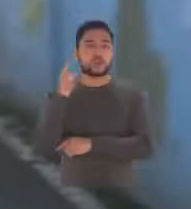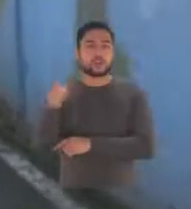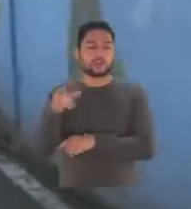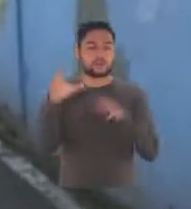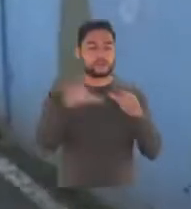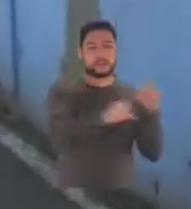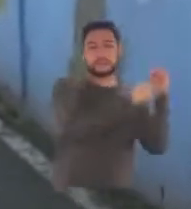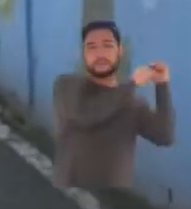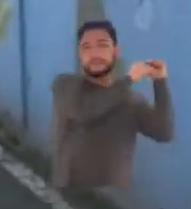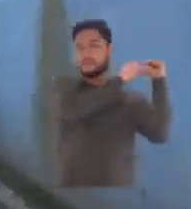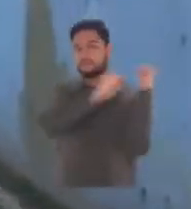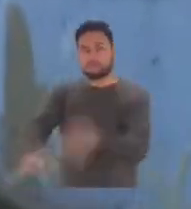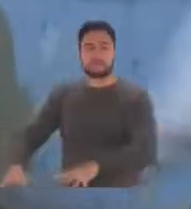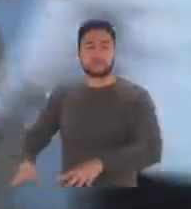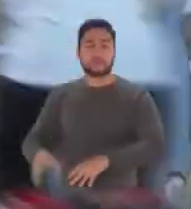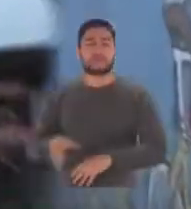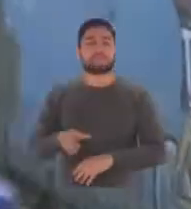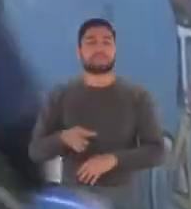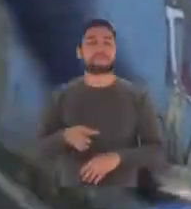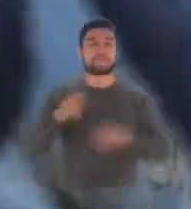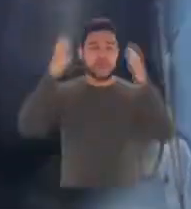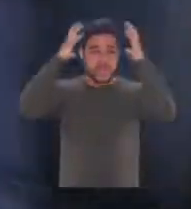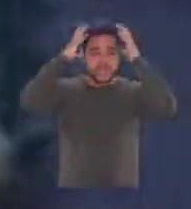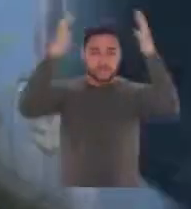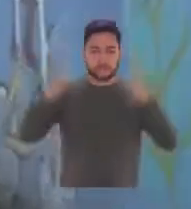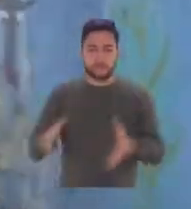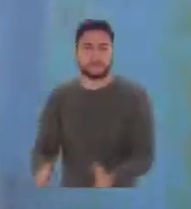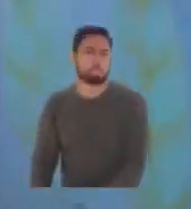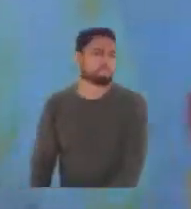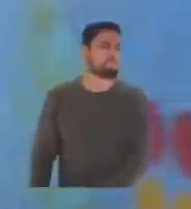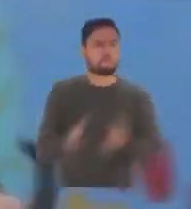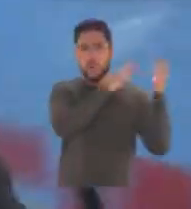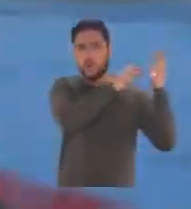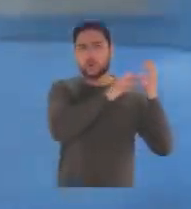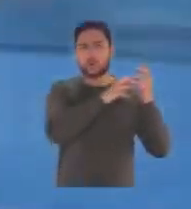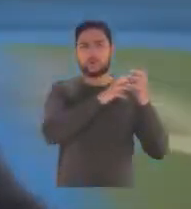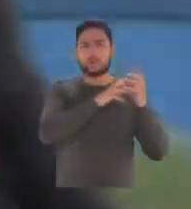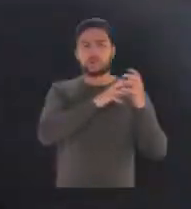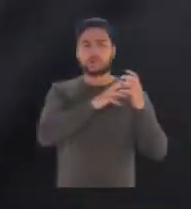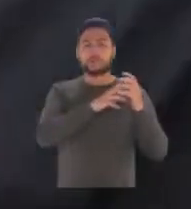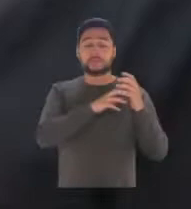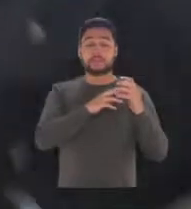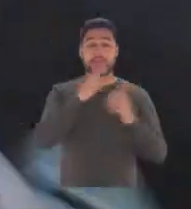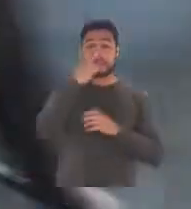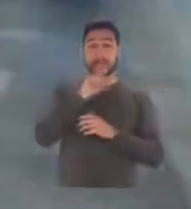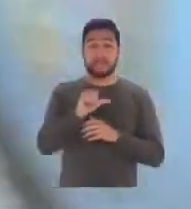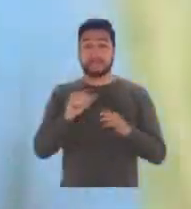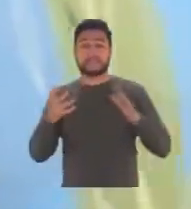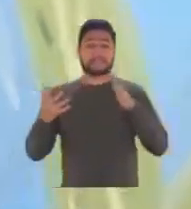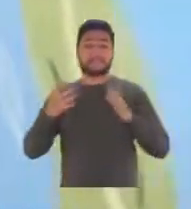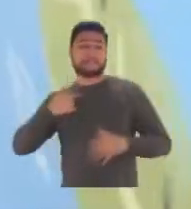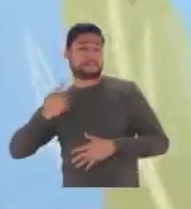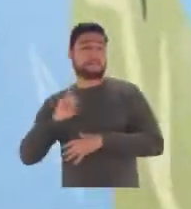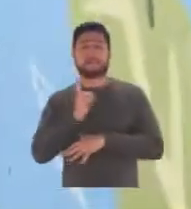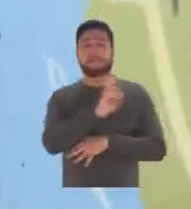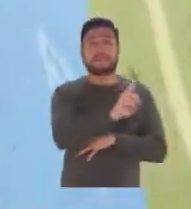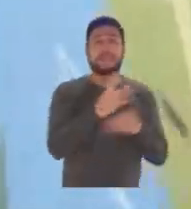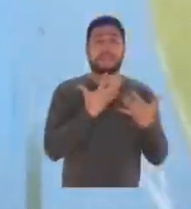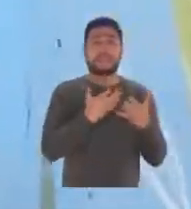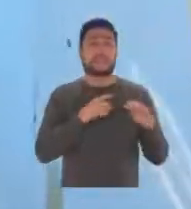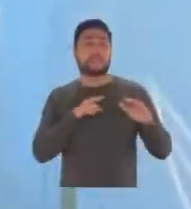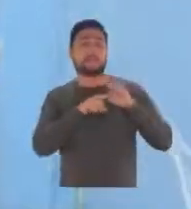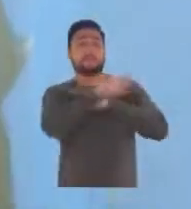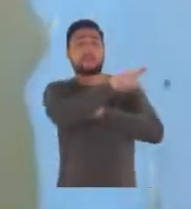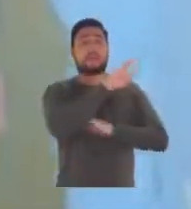piso, le quita el casco a las malas. Ella trata de salir del túnel a avisarle a toda la gente que venía